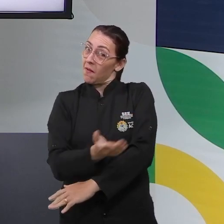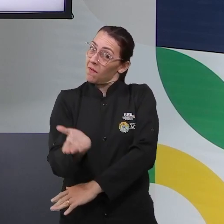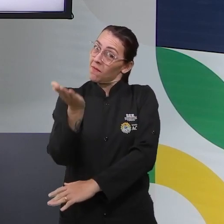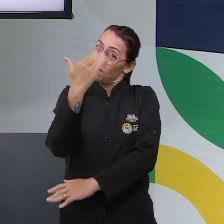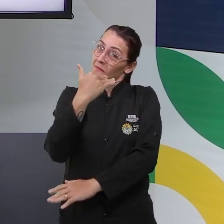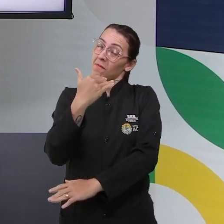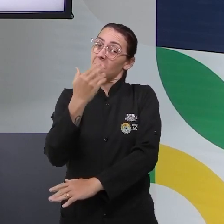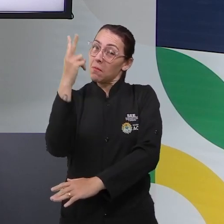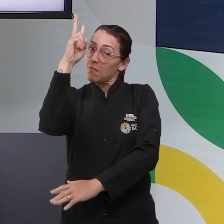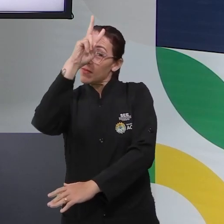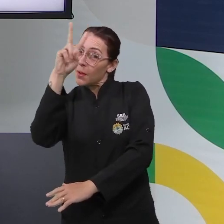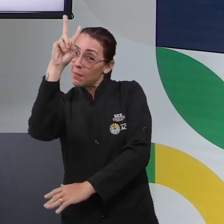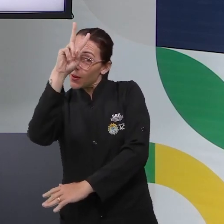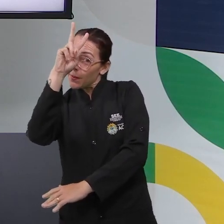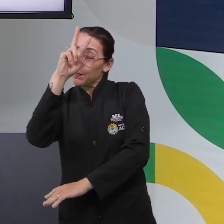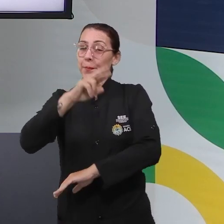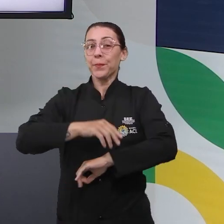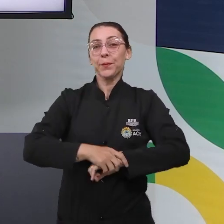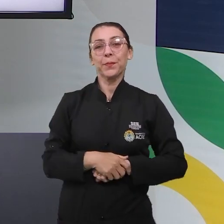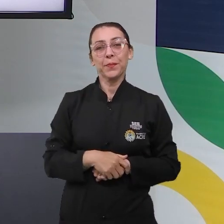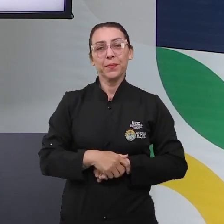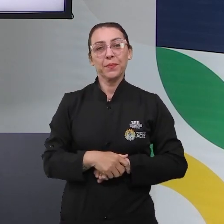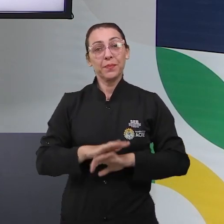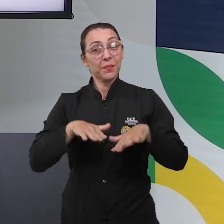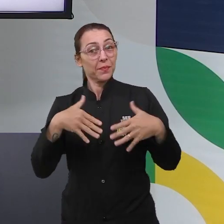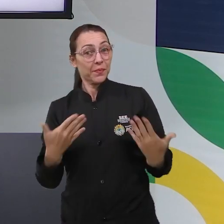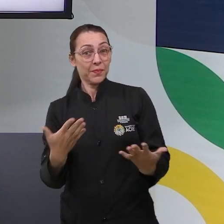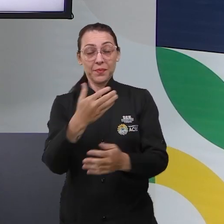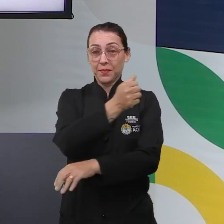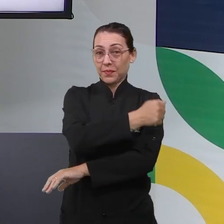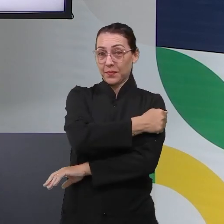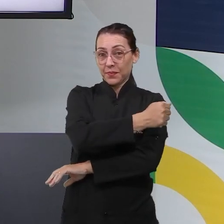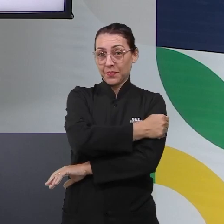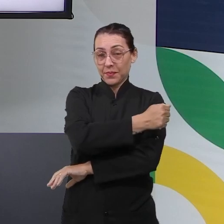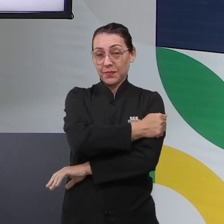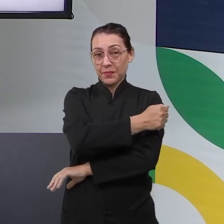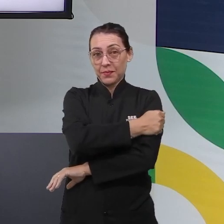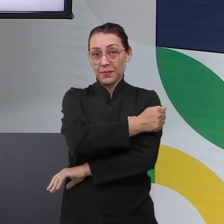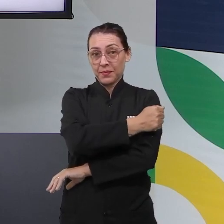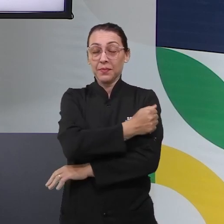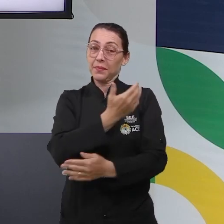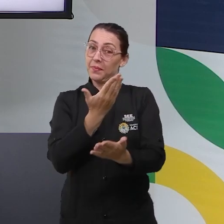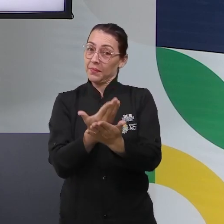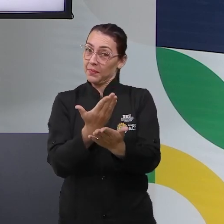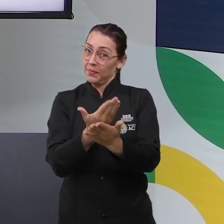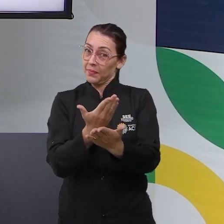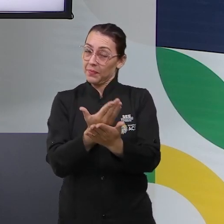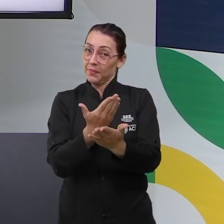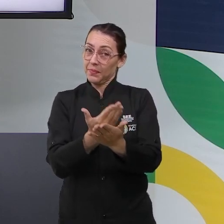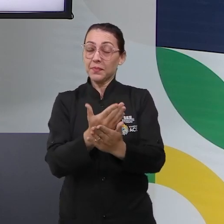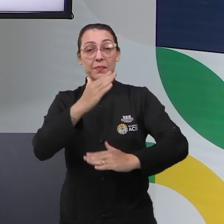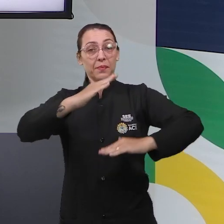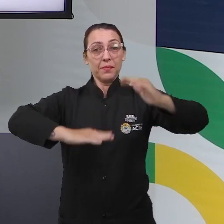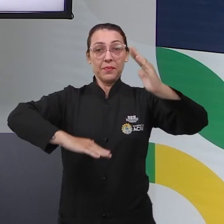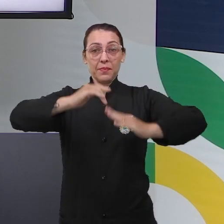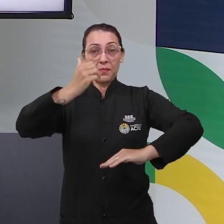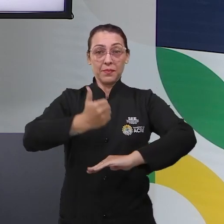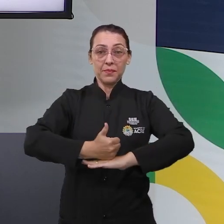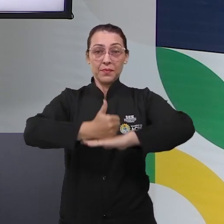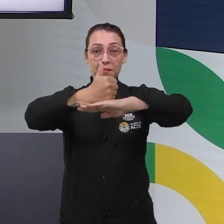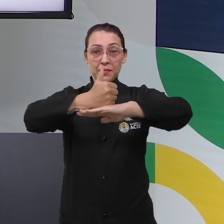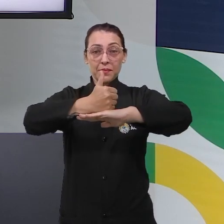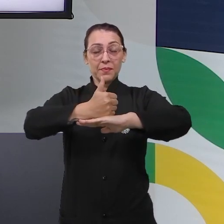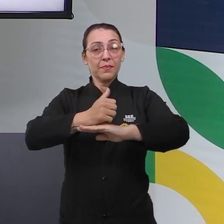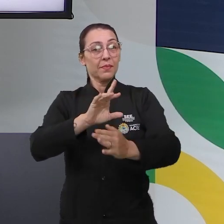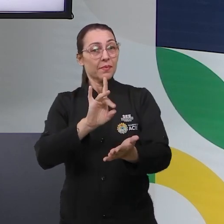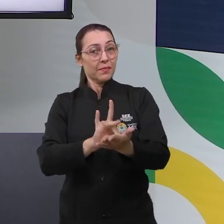a acordar. Então, alunos e alunas, essa aula de carreiras profissionais,